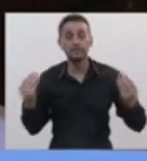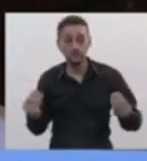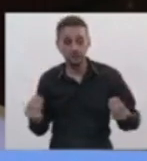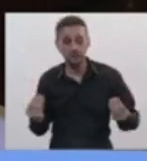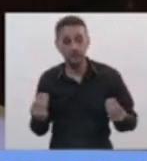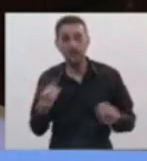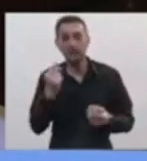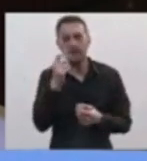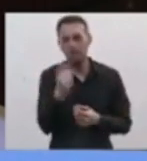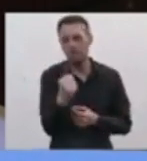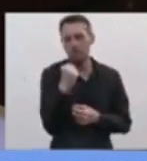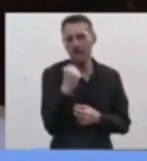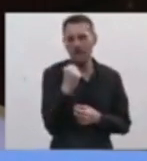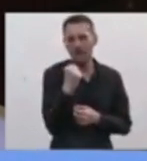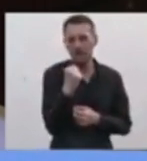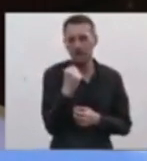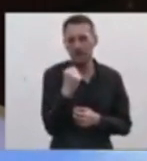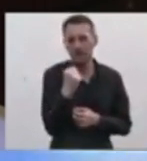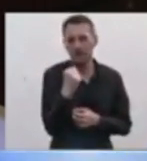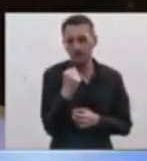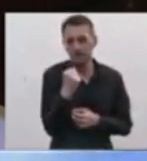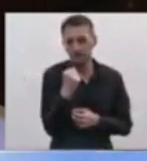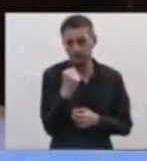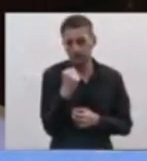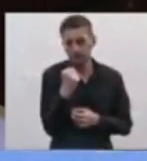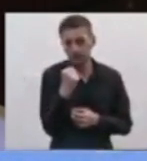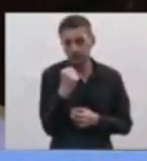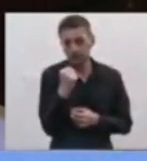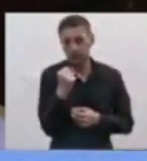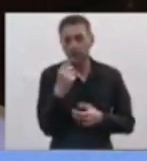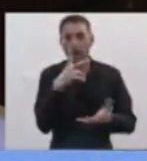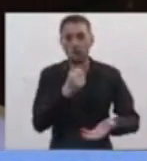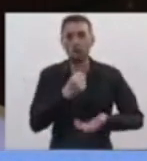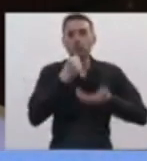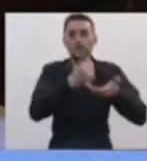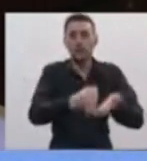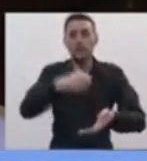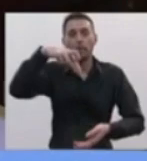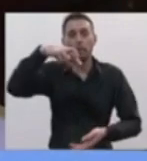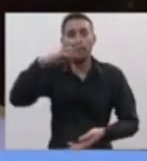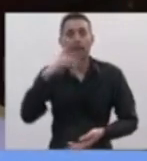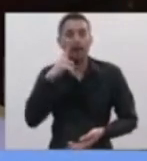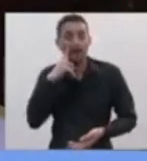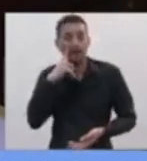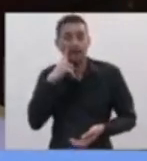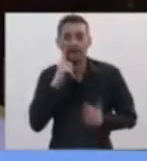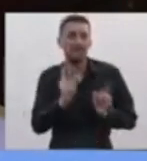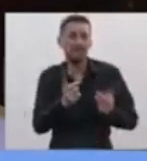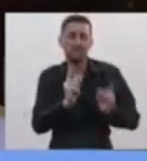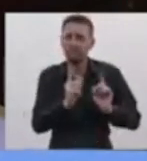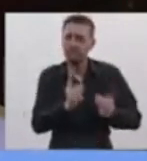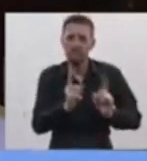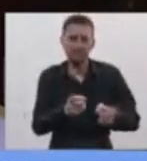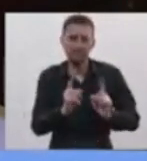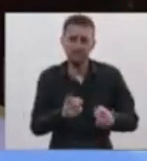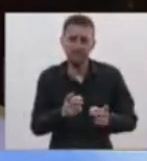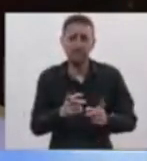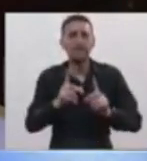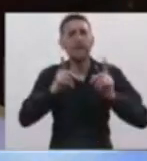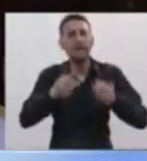peso de los subsidios sobre el pp y se mantiene constante además